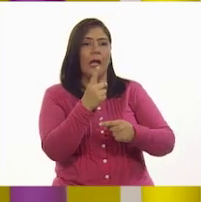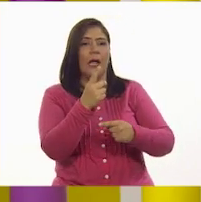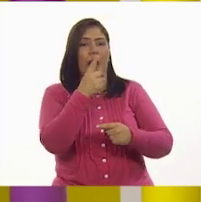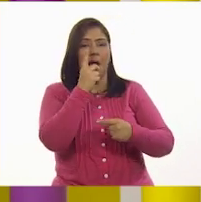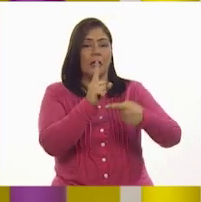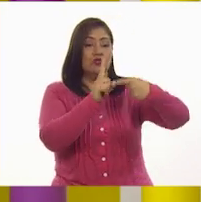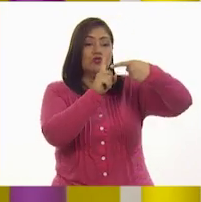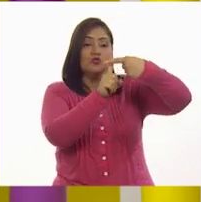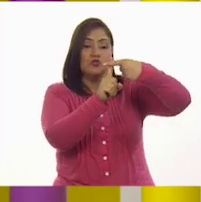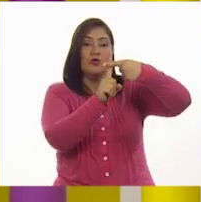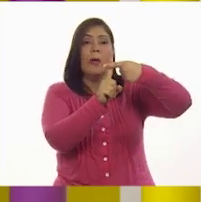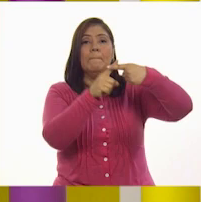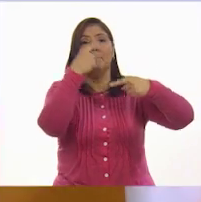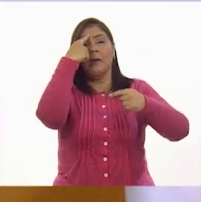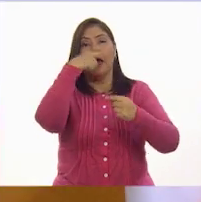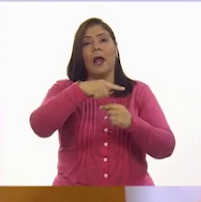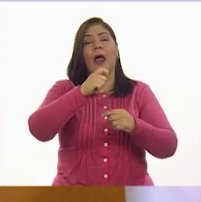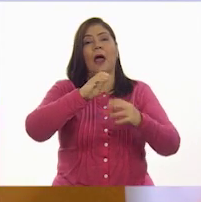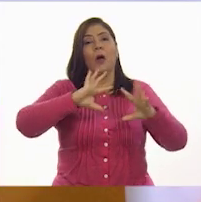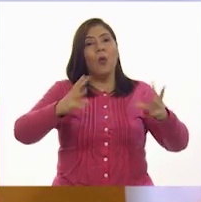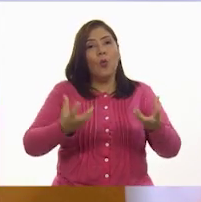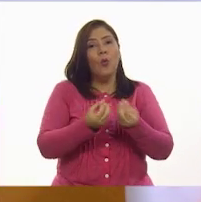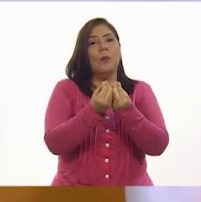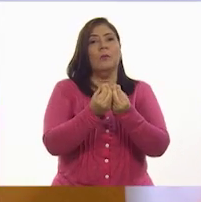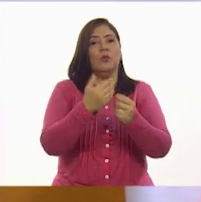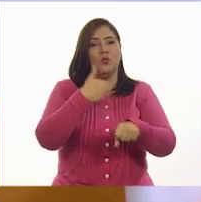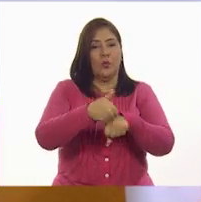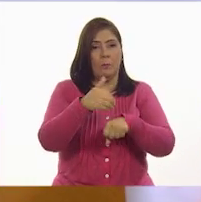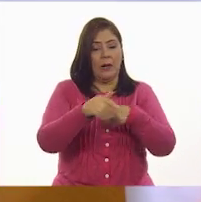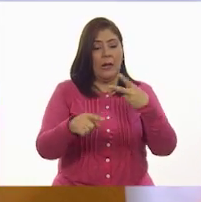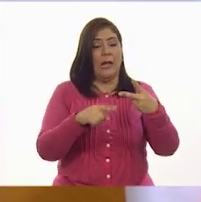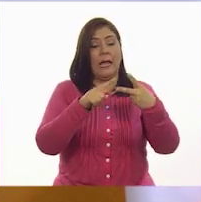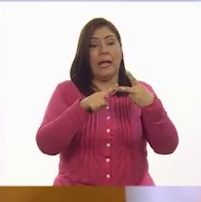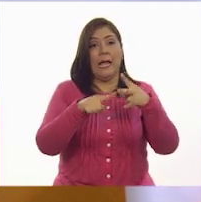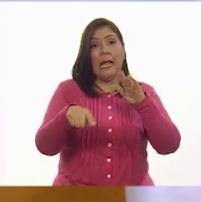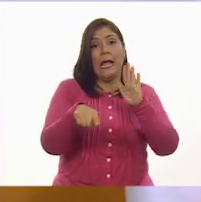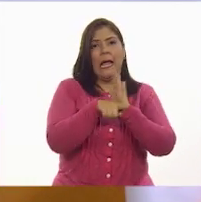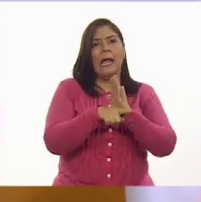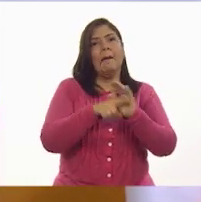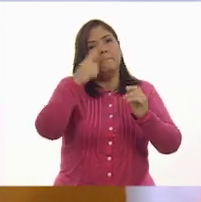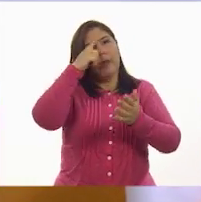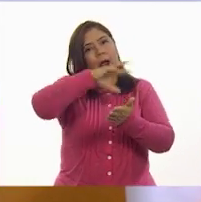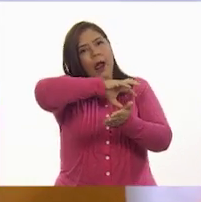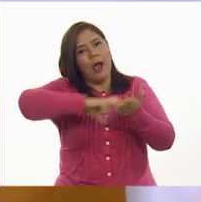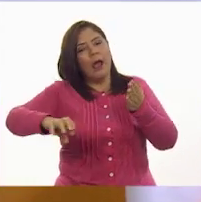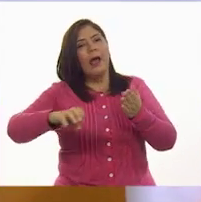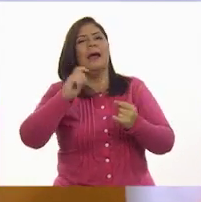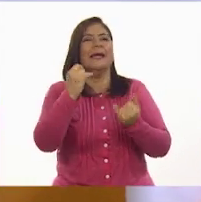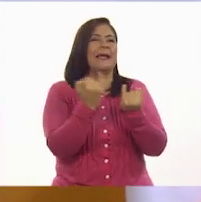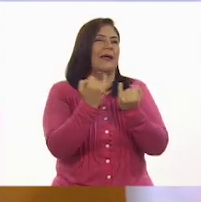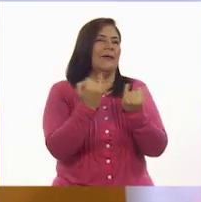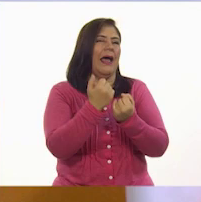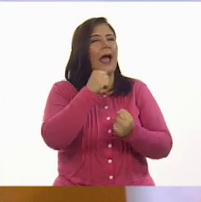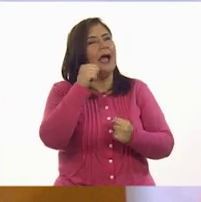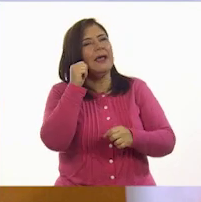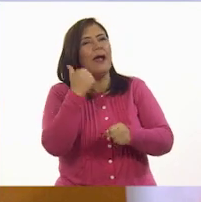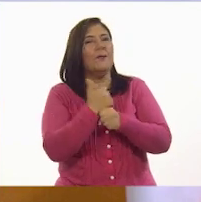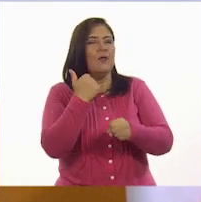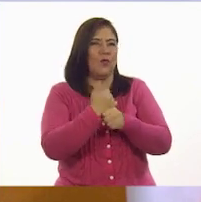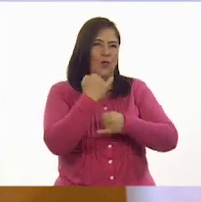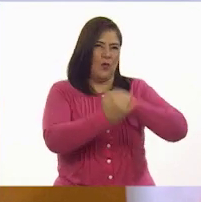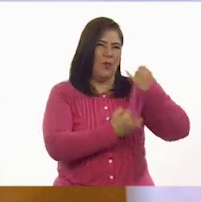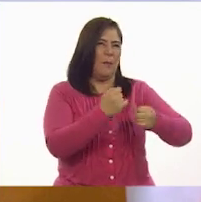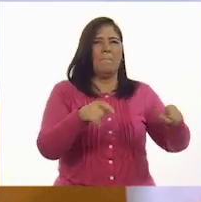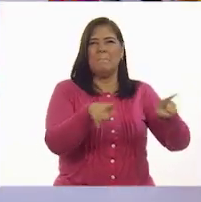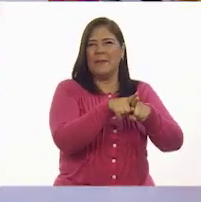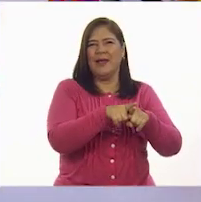sumar los números y él la rayita para quitar la resta. Como ayer que jugué con mi abuelito el mismo juego de la